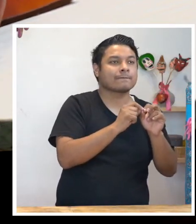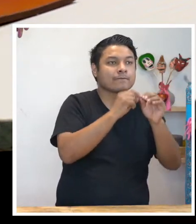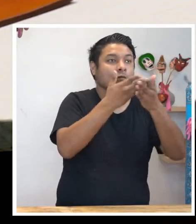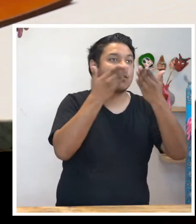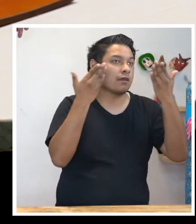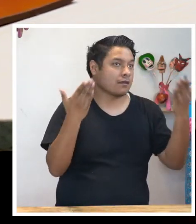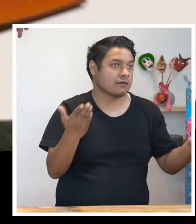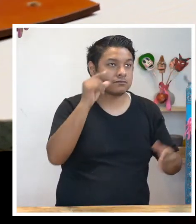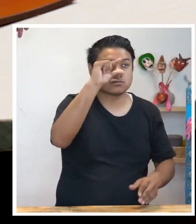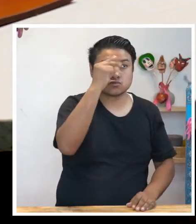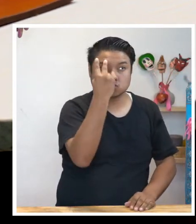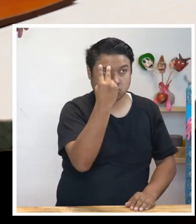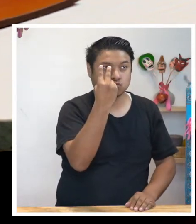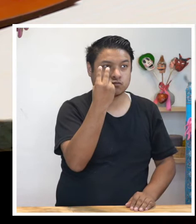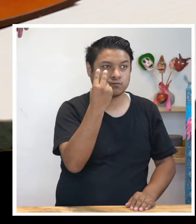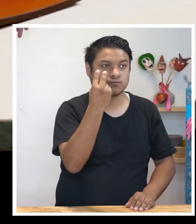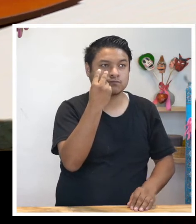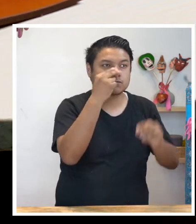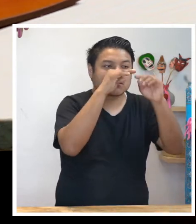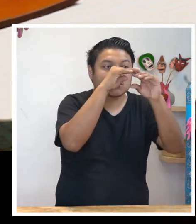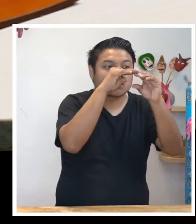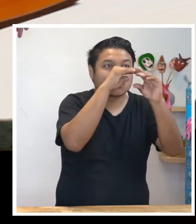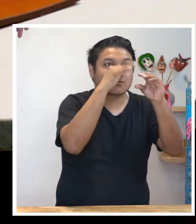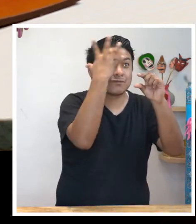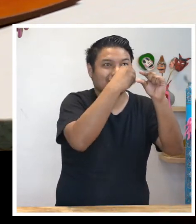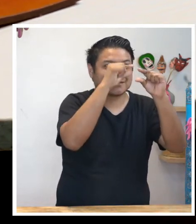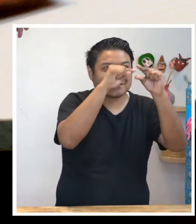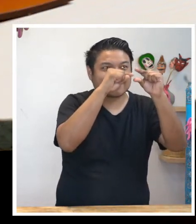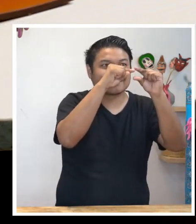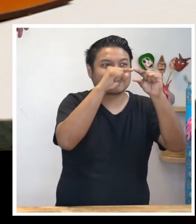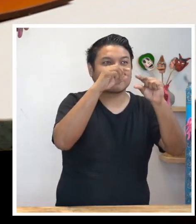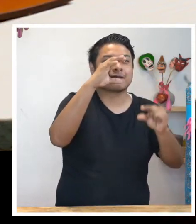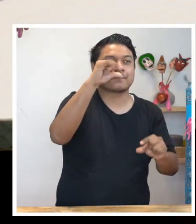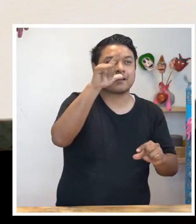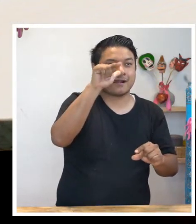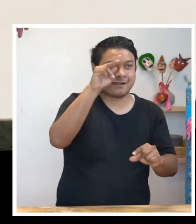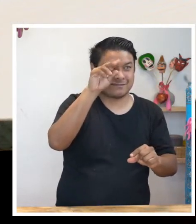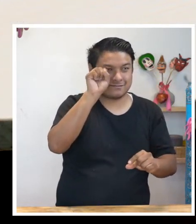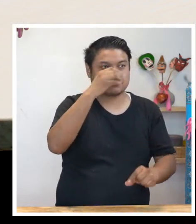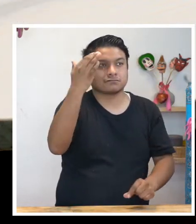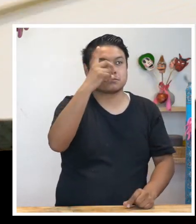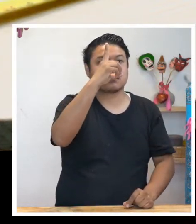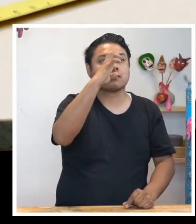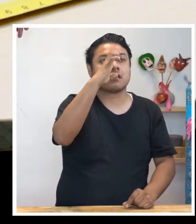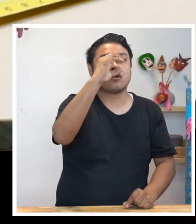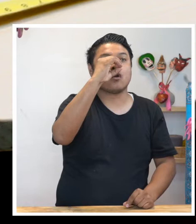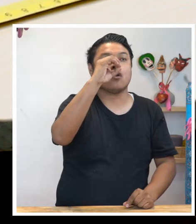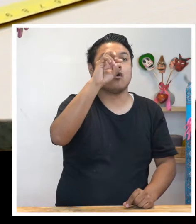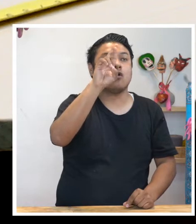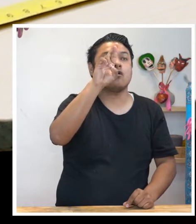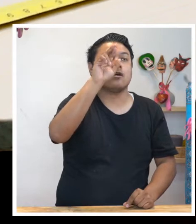a ensamblar de esta manera. Ya hicimos, bueno, previo, sacamos